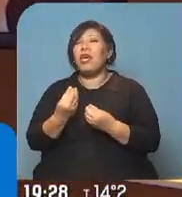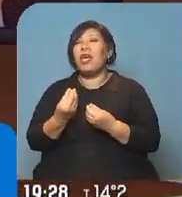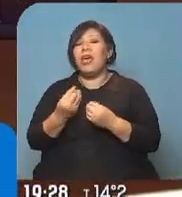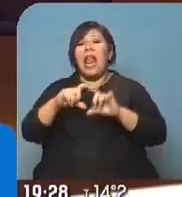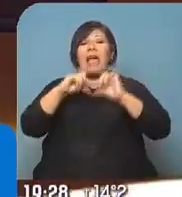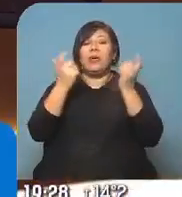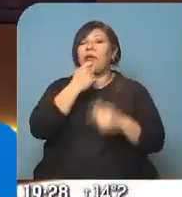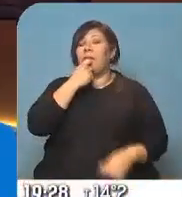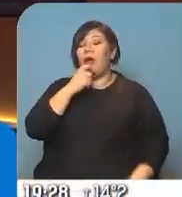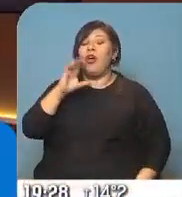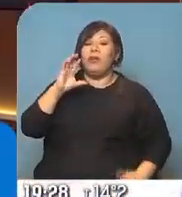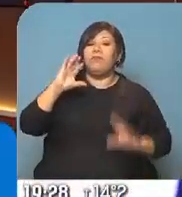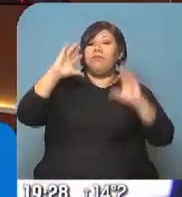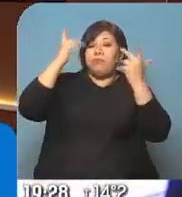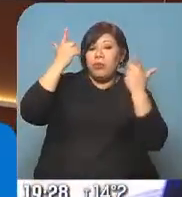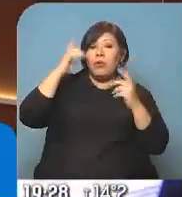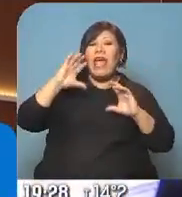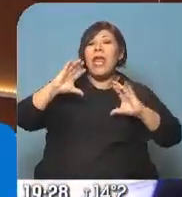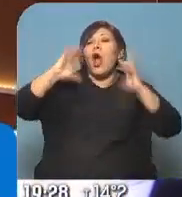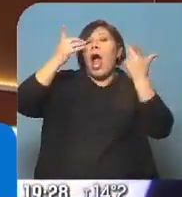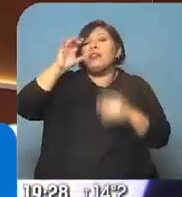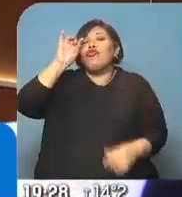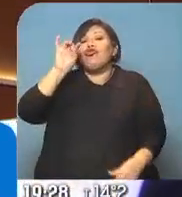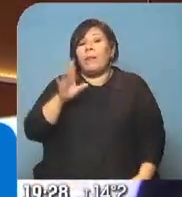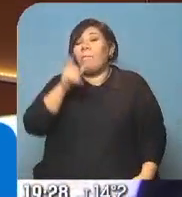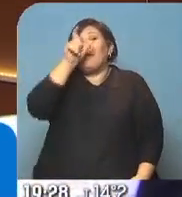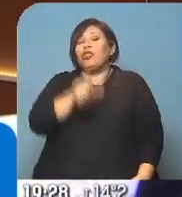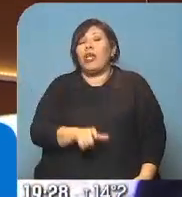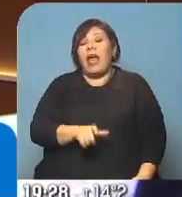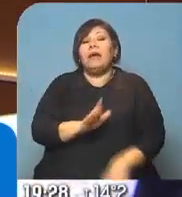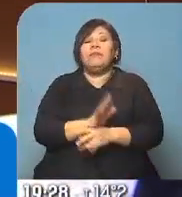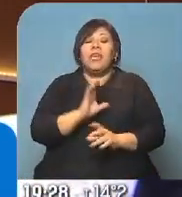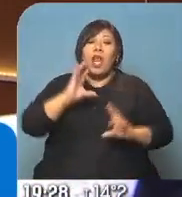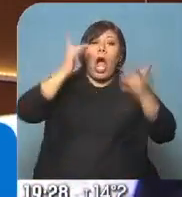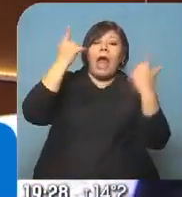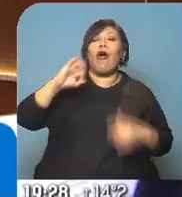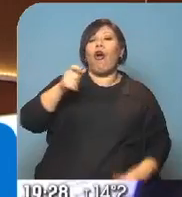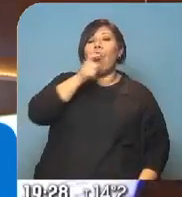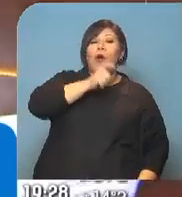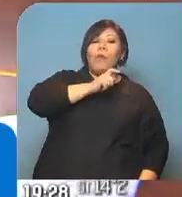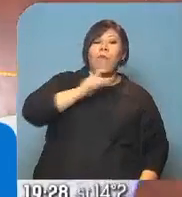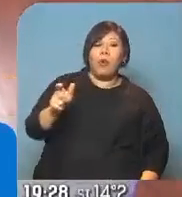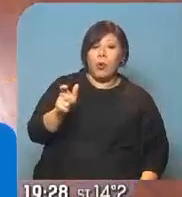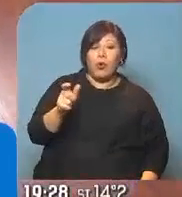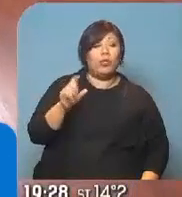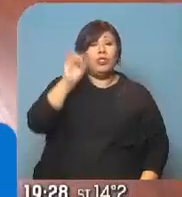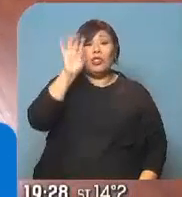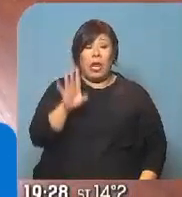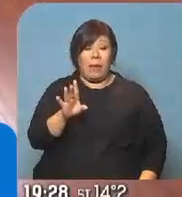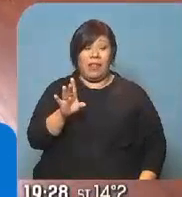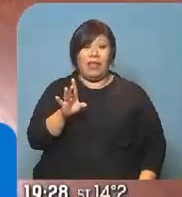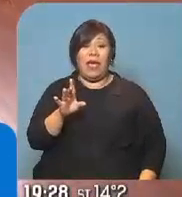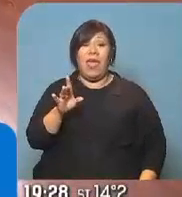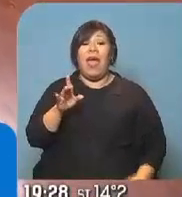nos enojaríamos, eventualmente pasaríamos a una discusión verbal, pero difícilmente hiciéramos un pasaje al acto motor. Cuando estoy